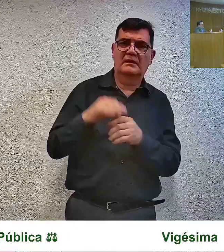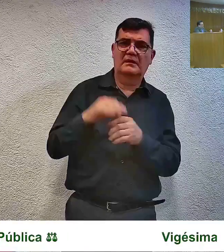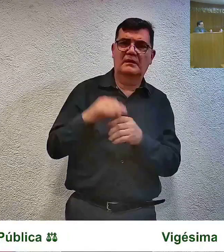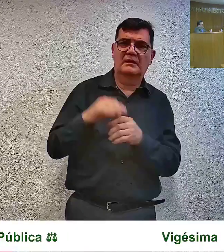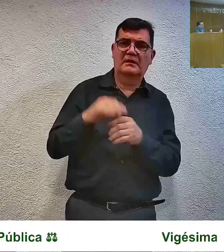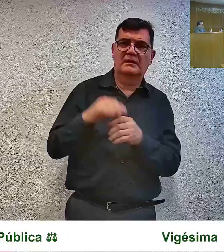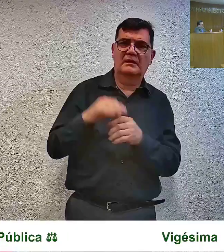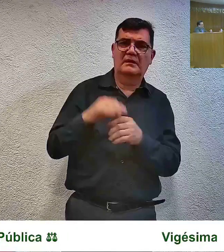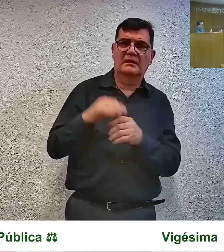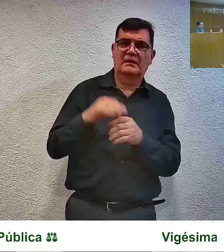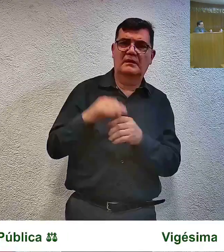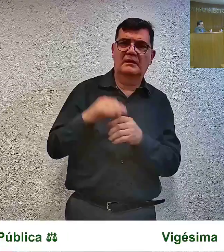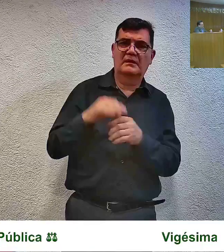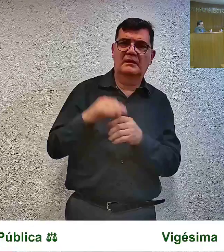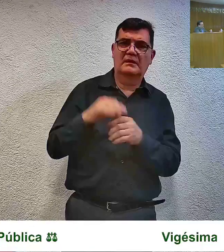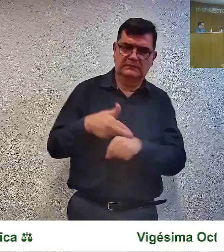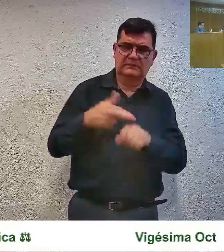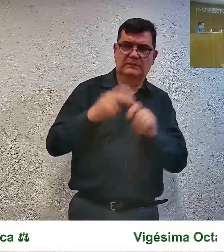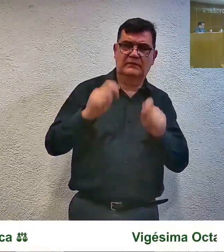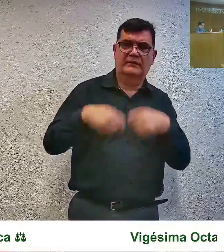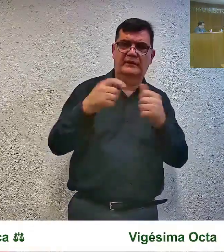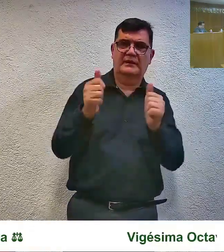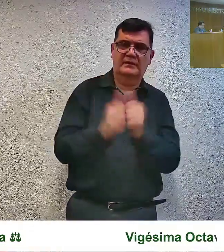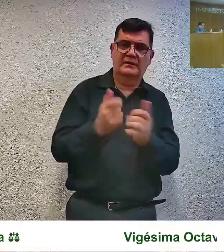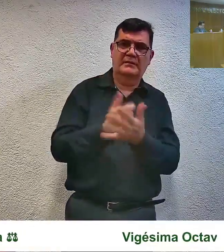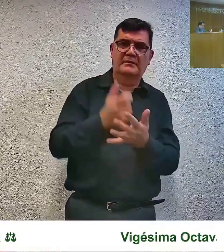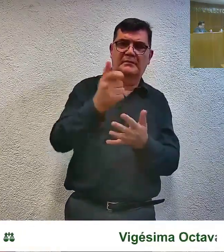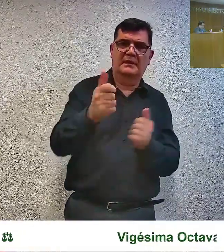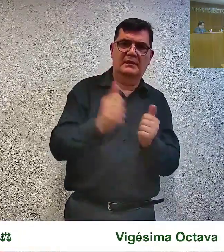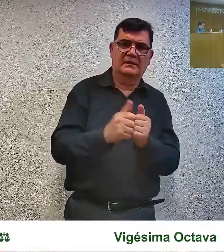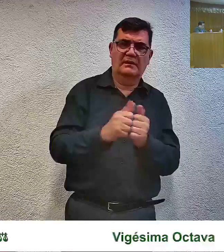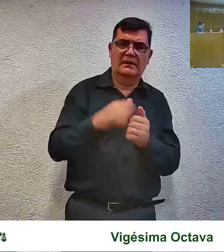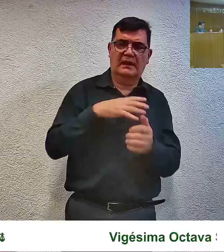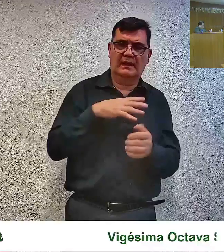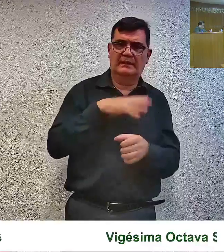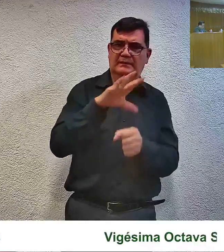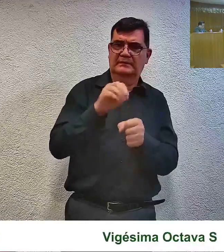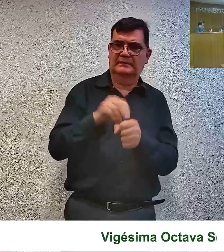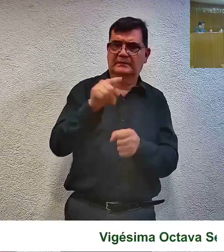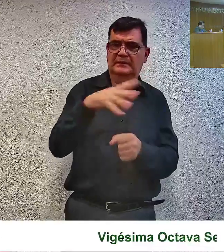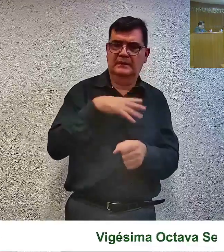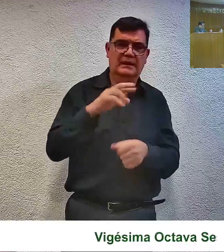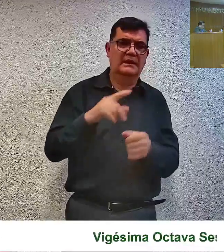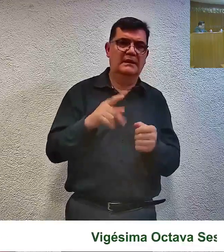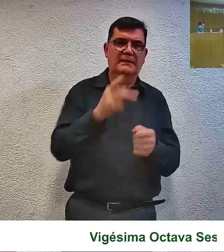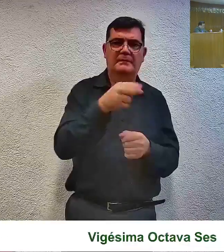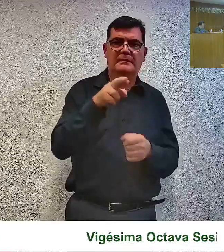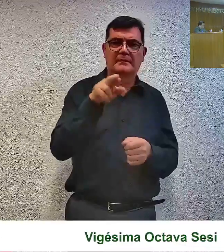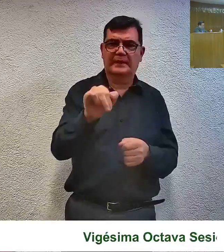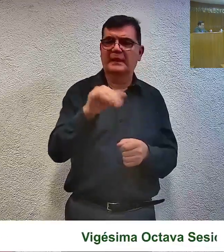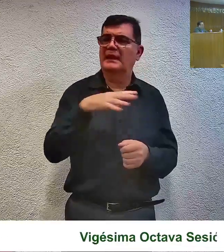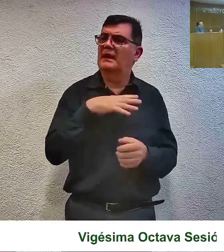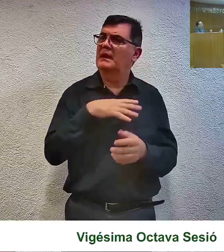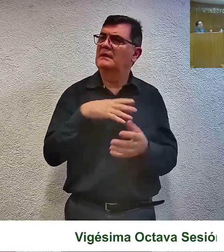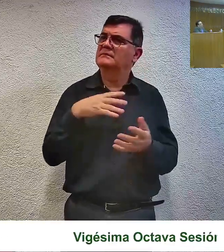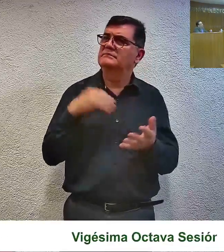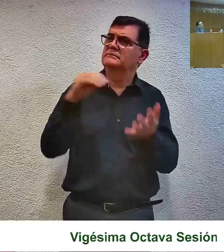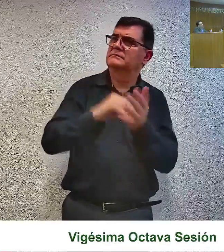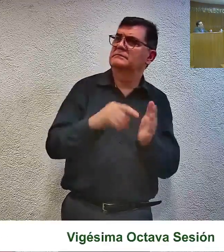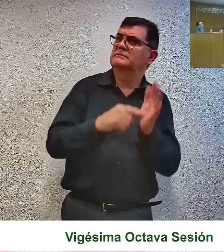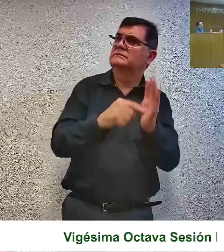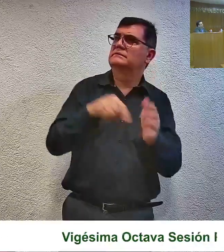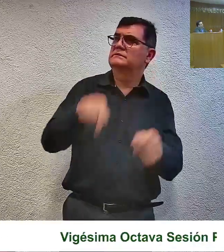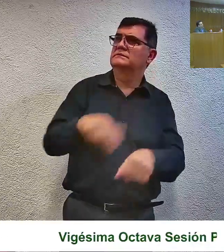las acciones necesarias a fin de garantizar el pago por financiamiento que se le deuda al Partido Revolucionario Institucional en términos de lo previsto en